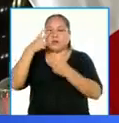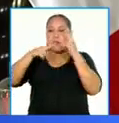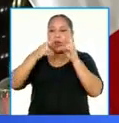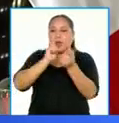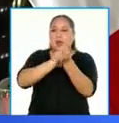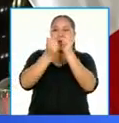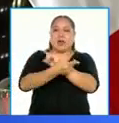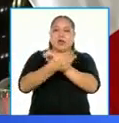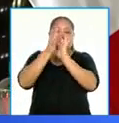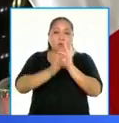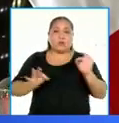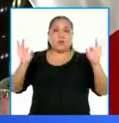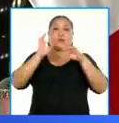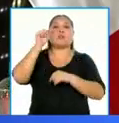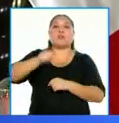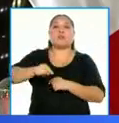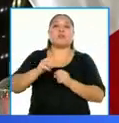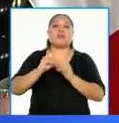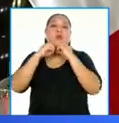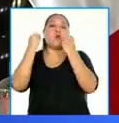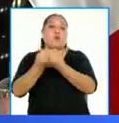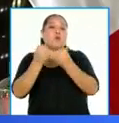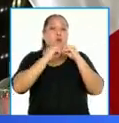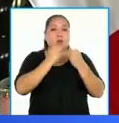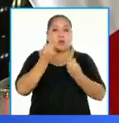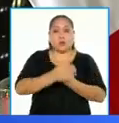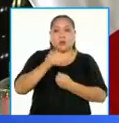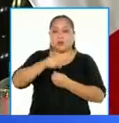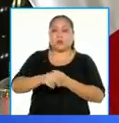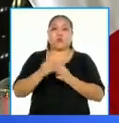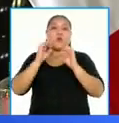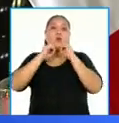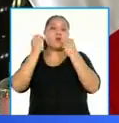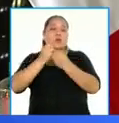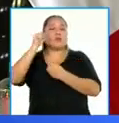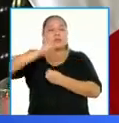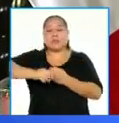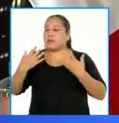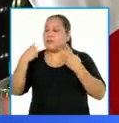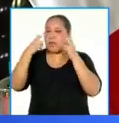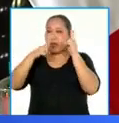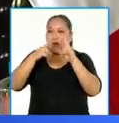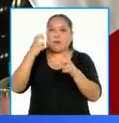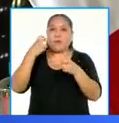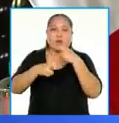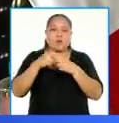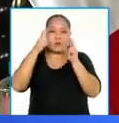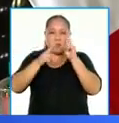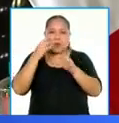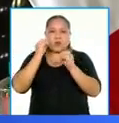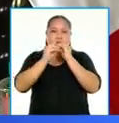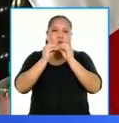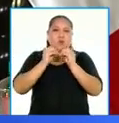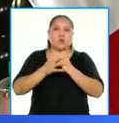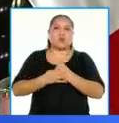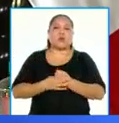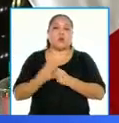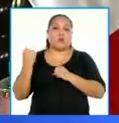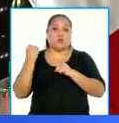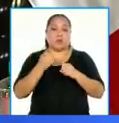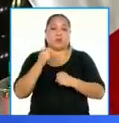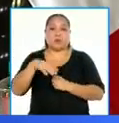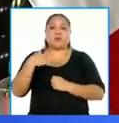muy importantes de esta institución. Realmente es una de las instituciones que sí, tiene problemas y se van a resolver más sólidas